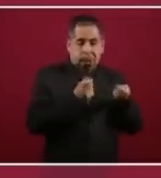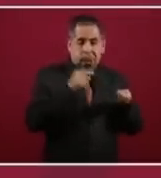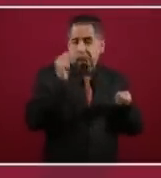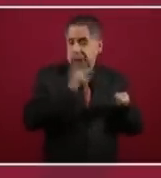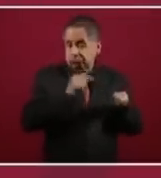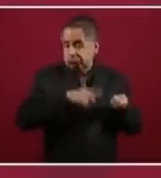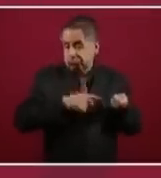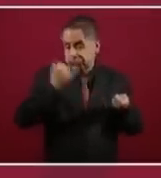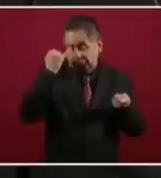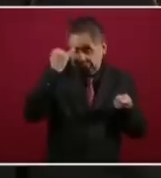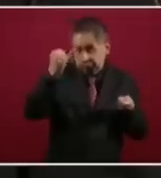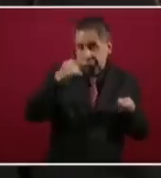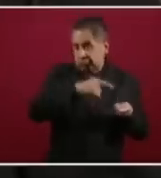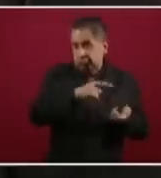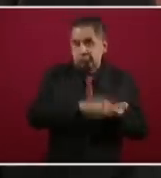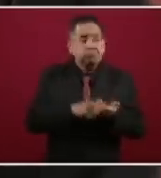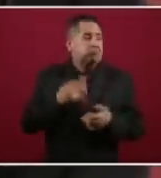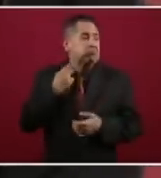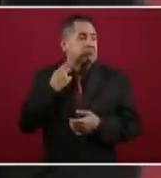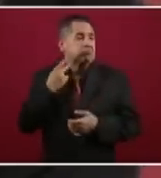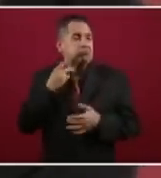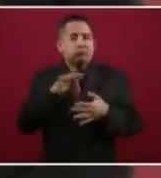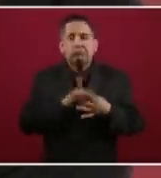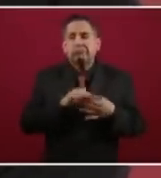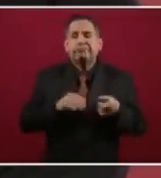una política